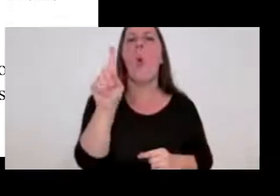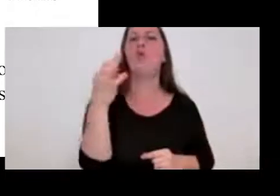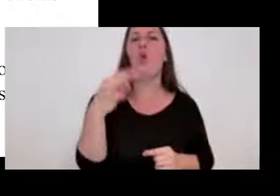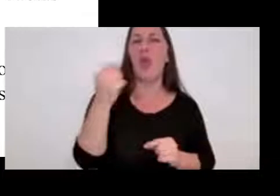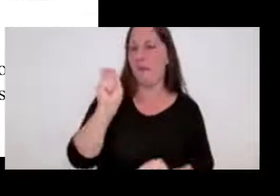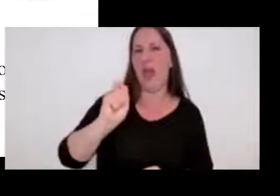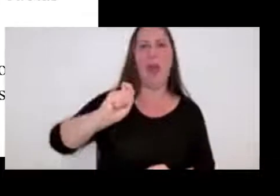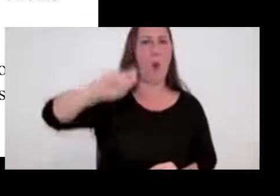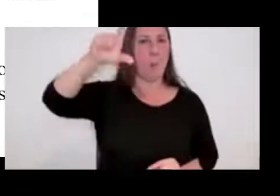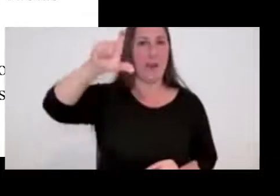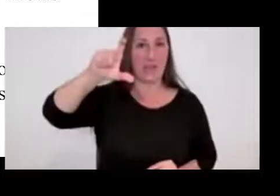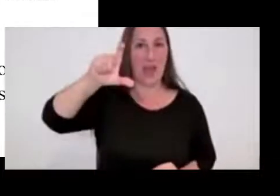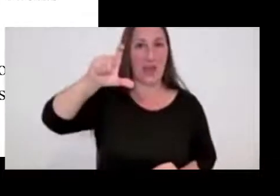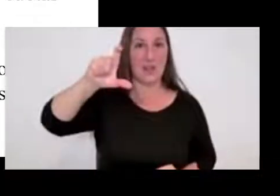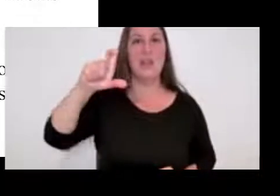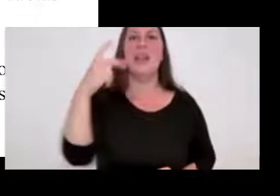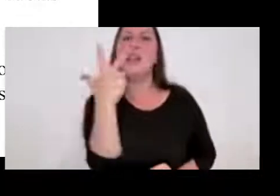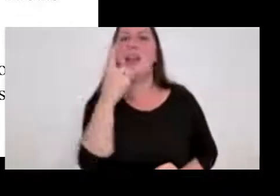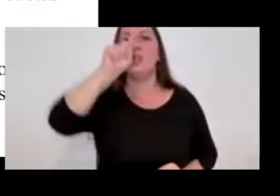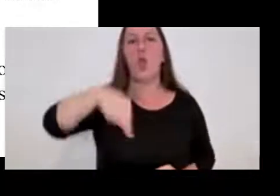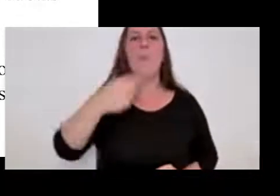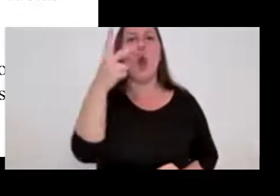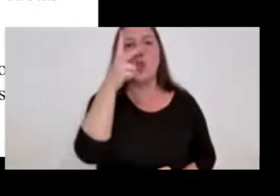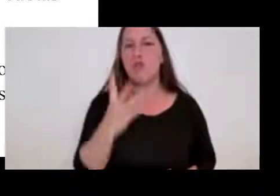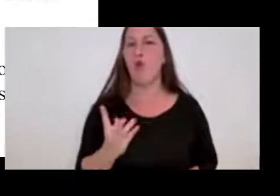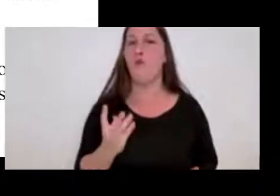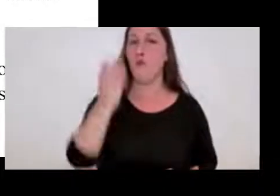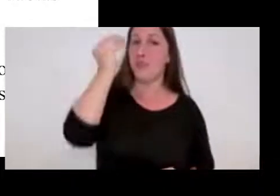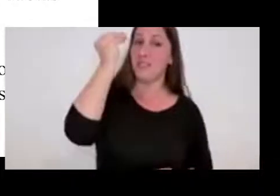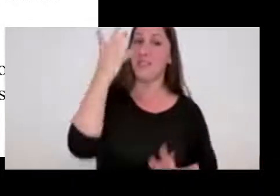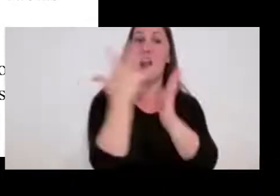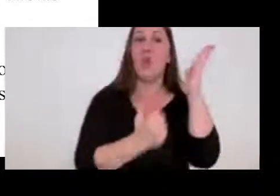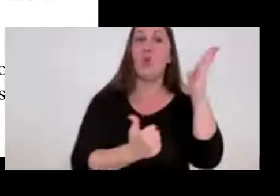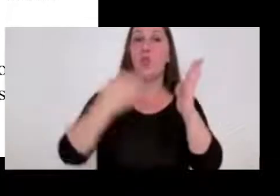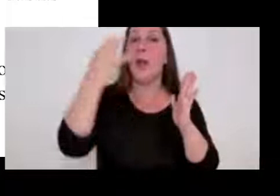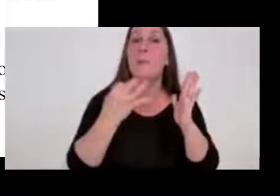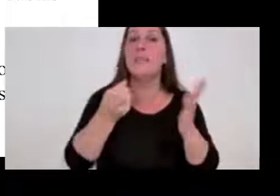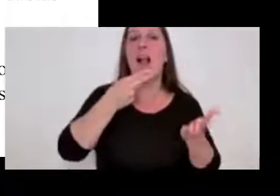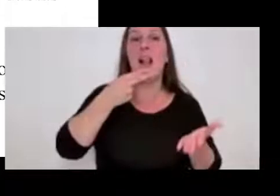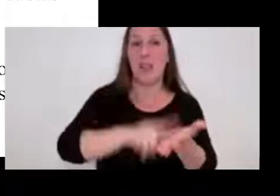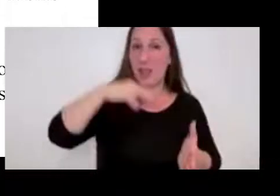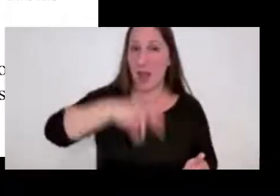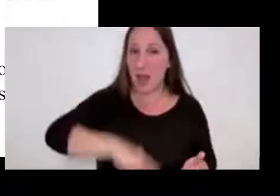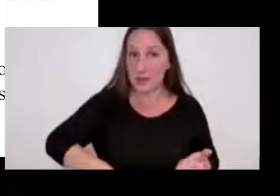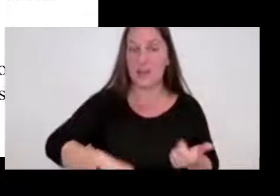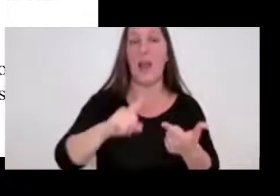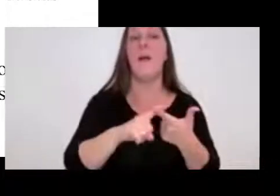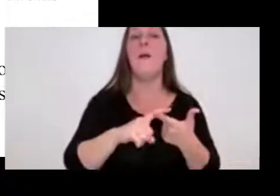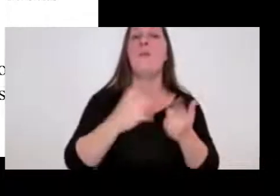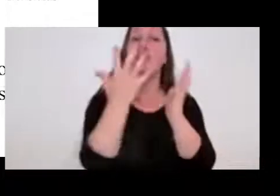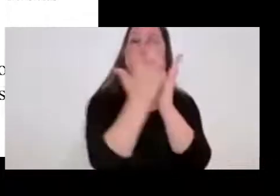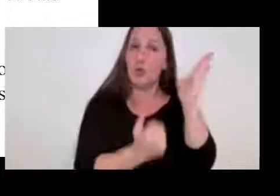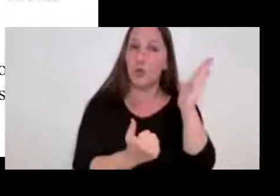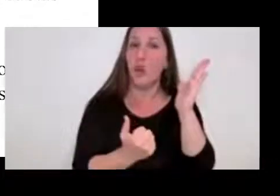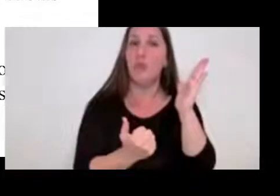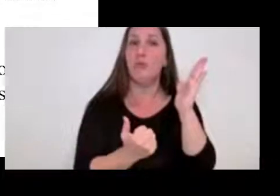incrementar a las 3,8 veces de la deducción especial de ganancias, la deducción del 30C,